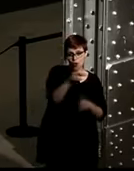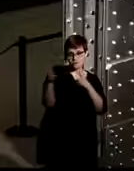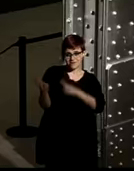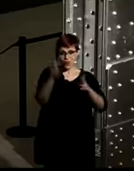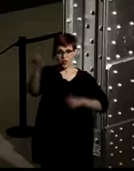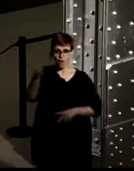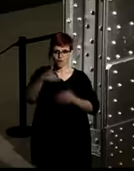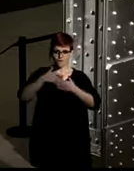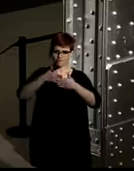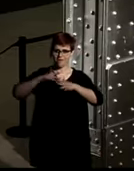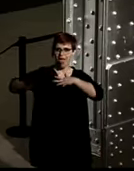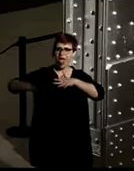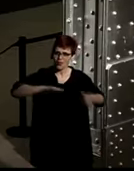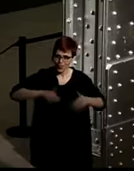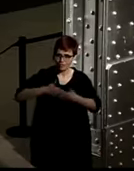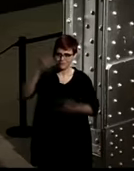acción.